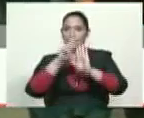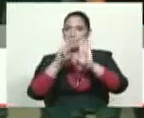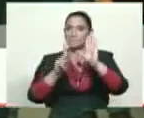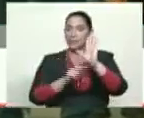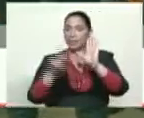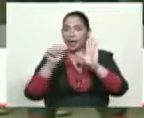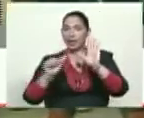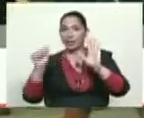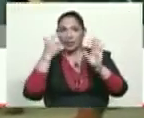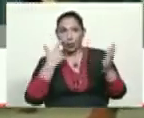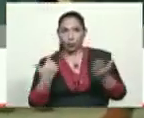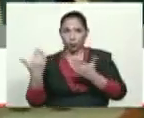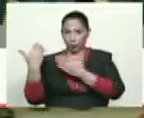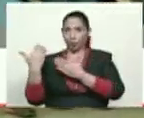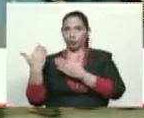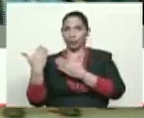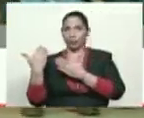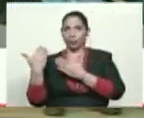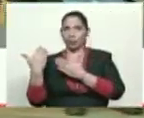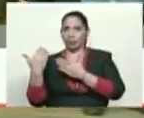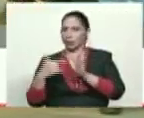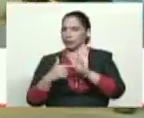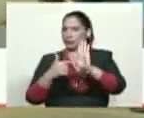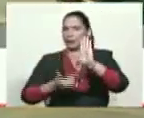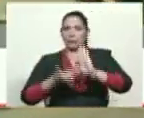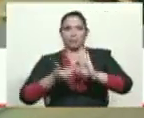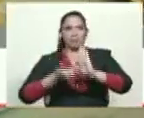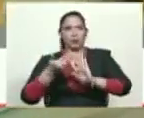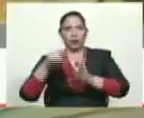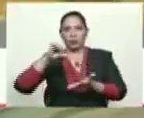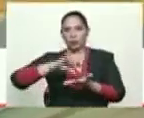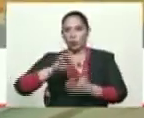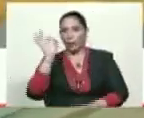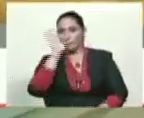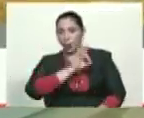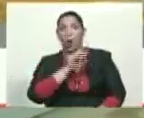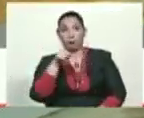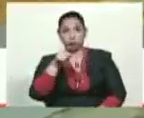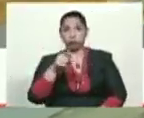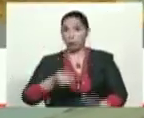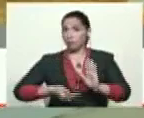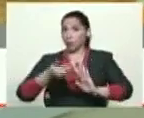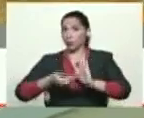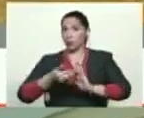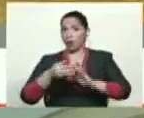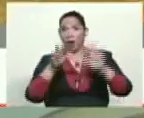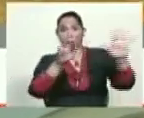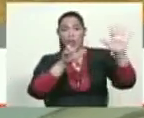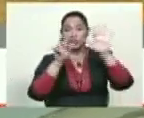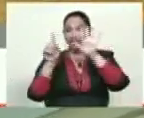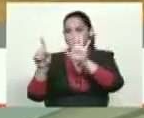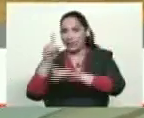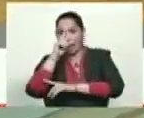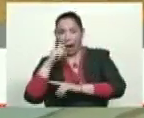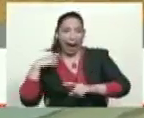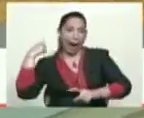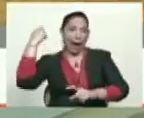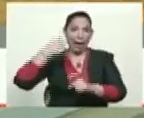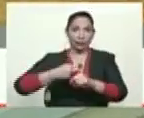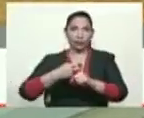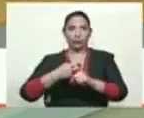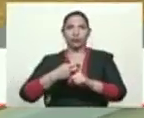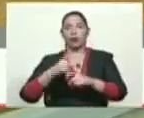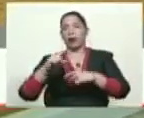que es un emblema para la ciudad de barquisimeto es patrimonio cultural tiene 86 años y lamentablemente en la